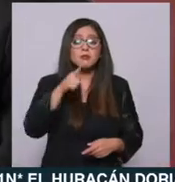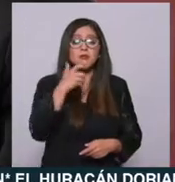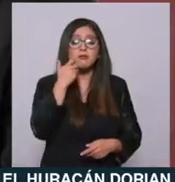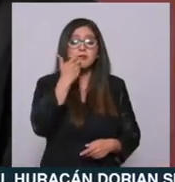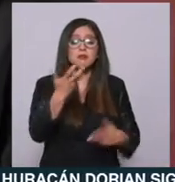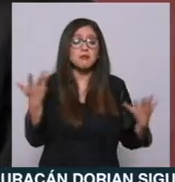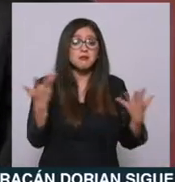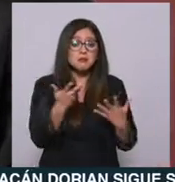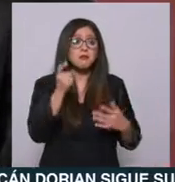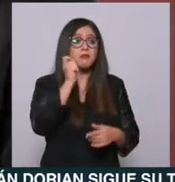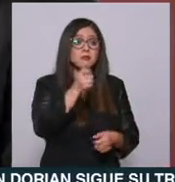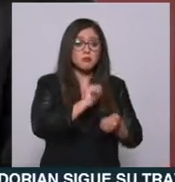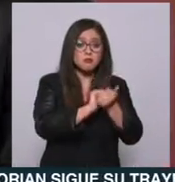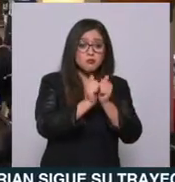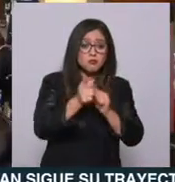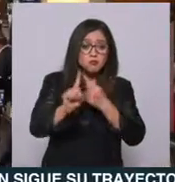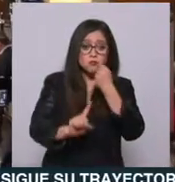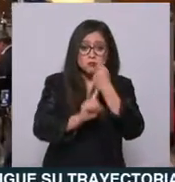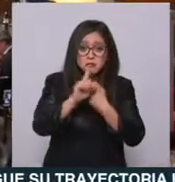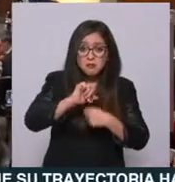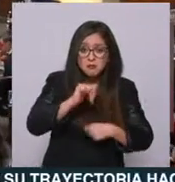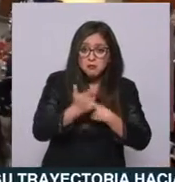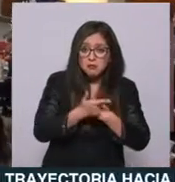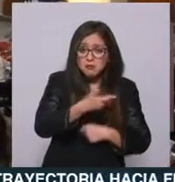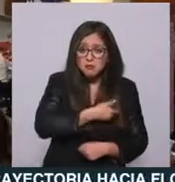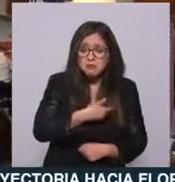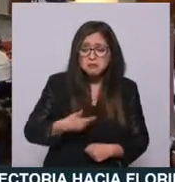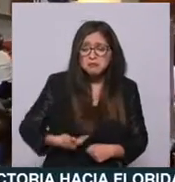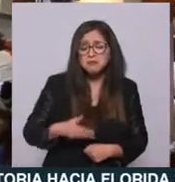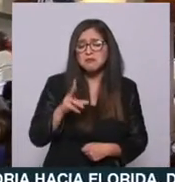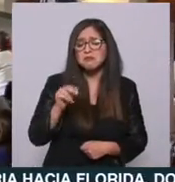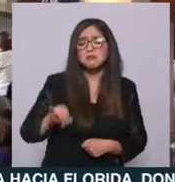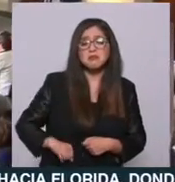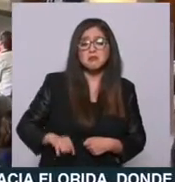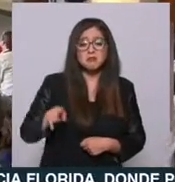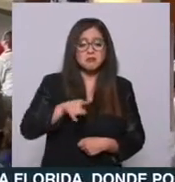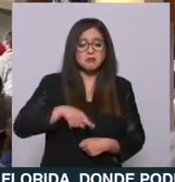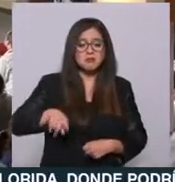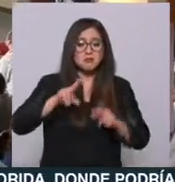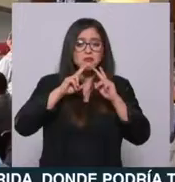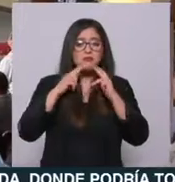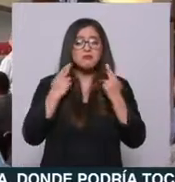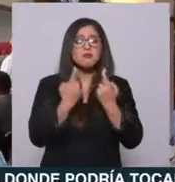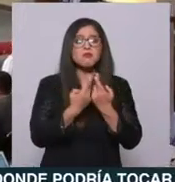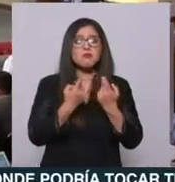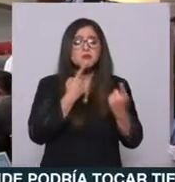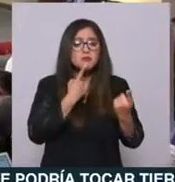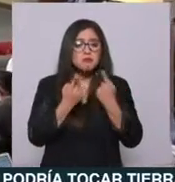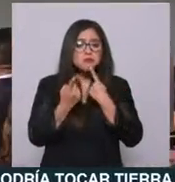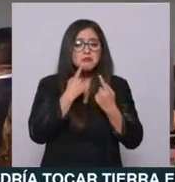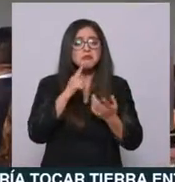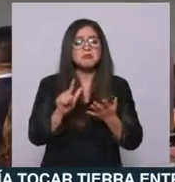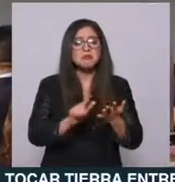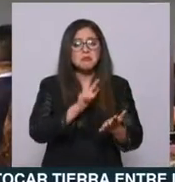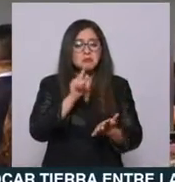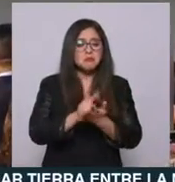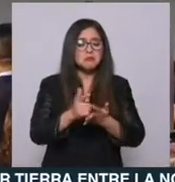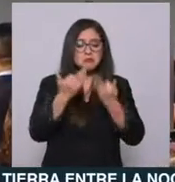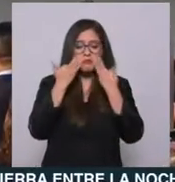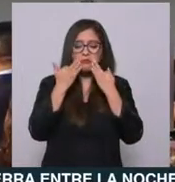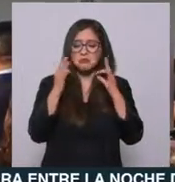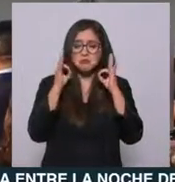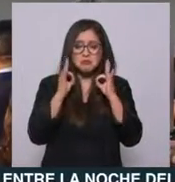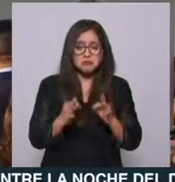van a encontrar ninguna irregularidad, porque aseguró que todo lo que se habla en las reuniones es legal y transparente, y aseveró que